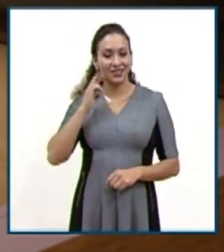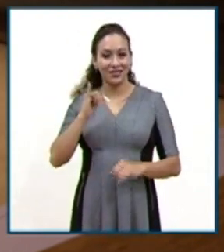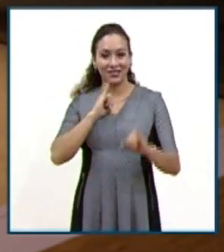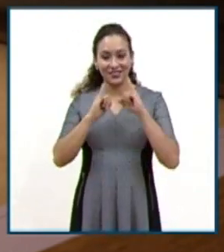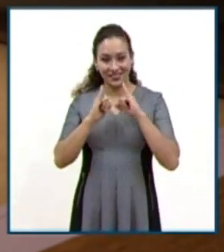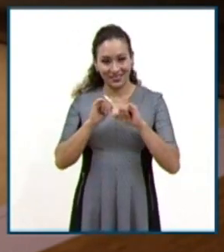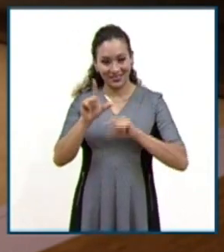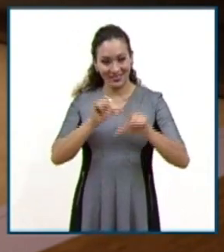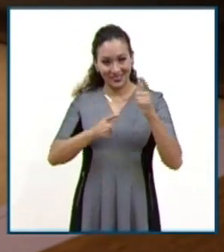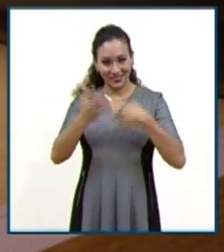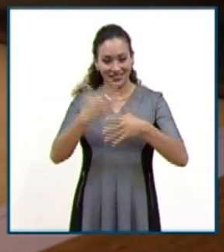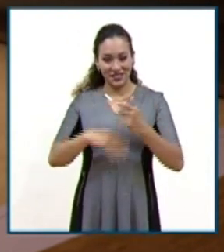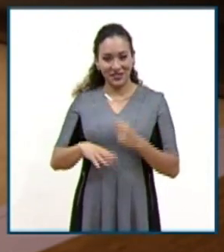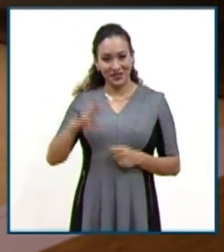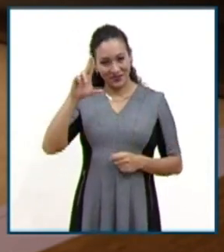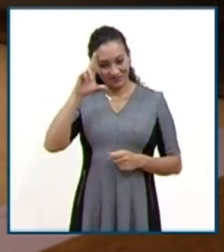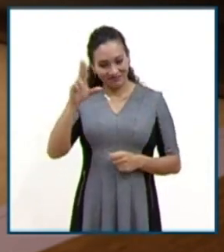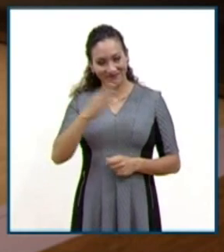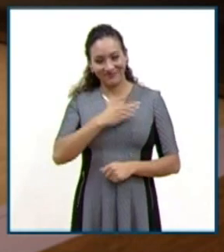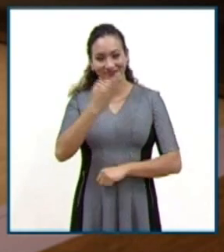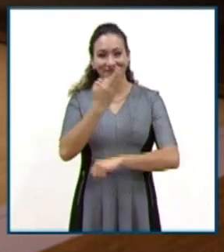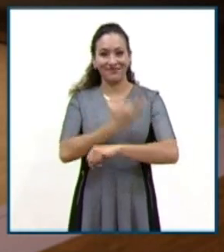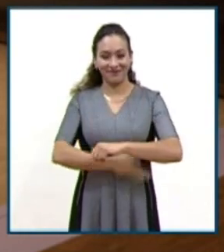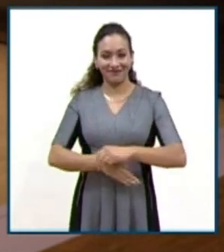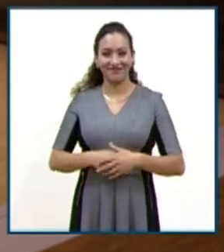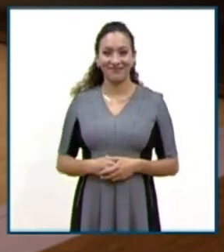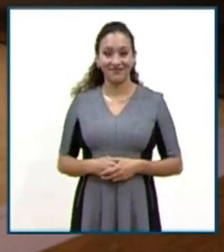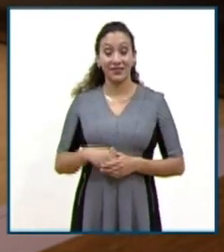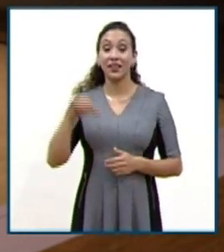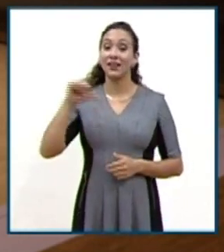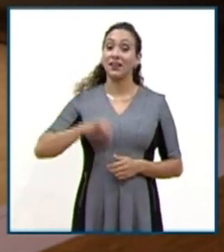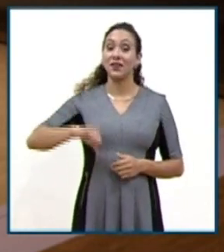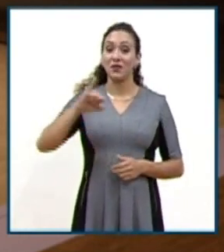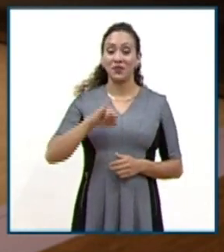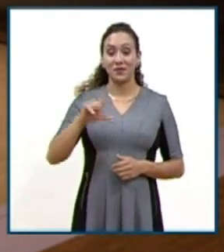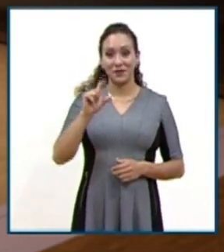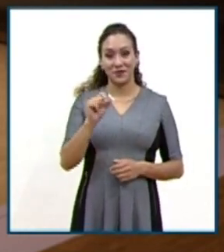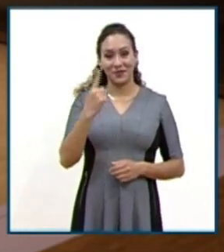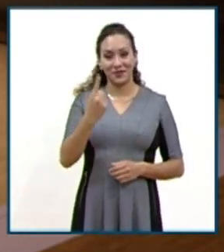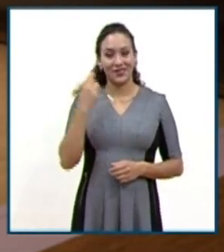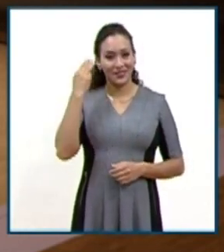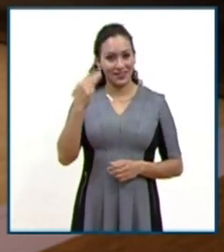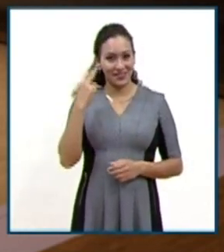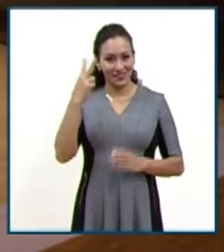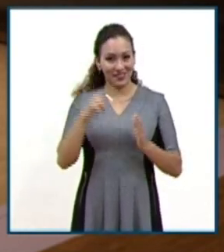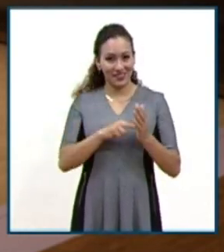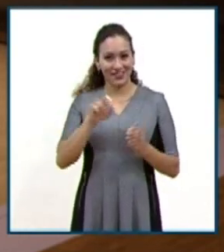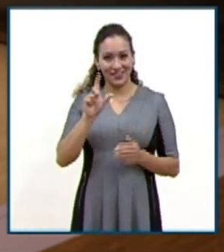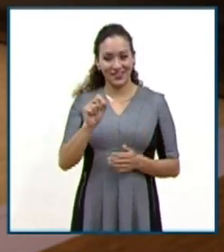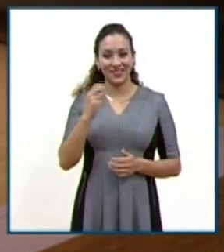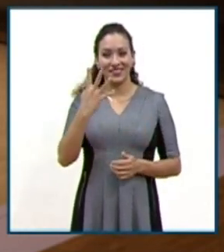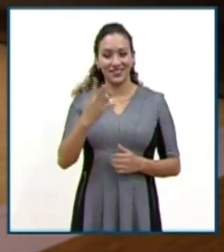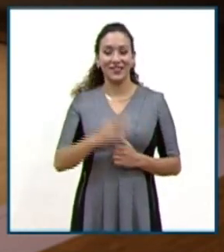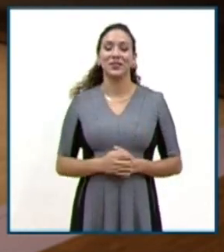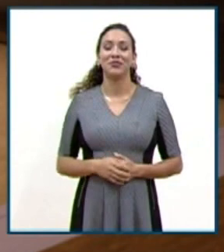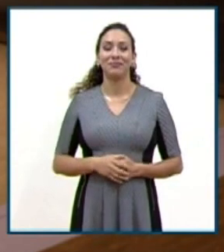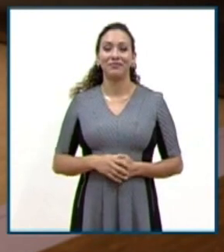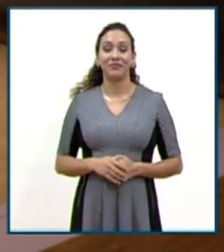interpretación de lengua de señas mexicana. Decíamos ya, jueves 21 de marzo de 2024, desde